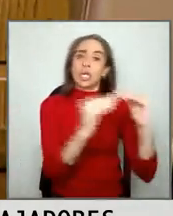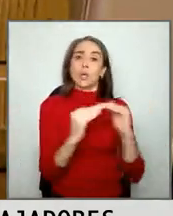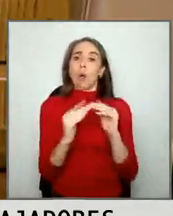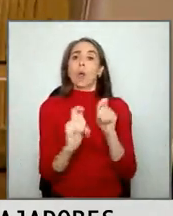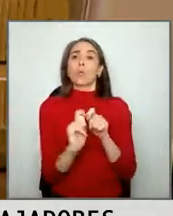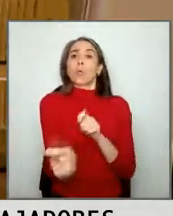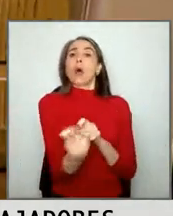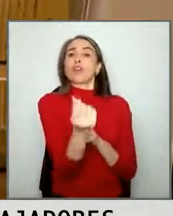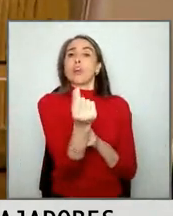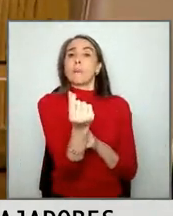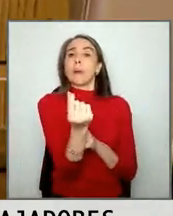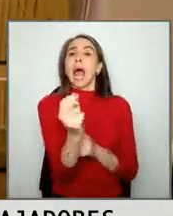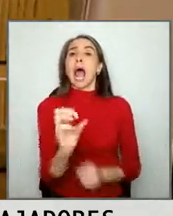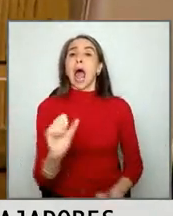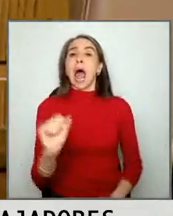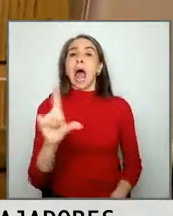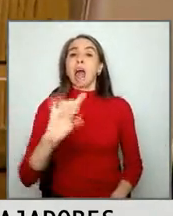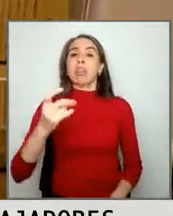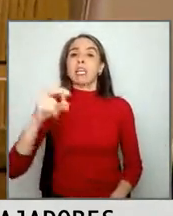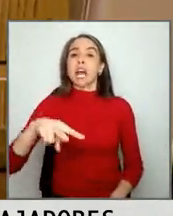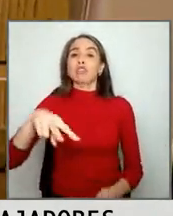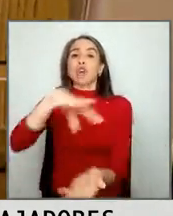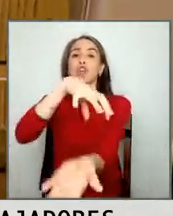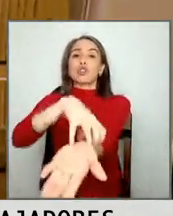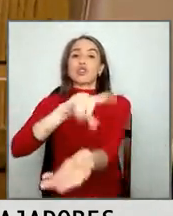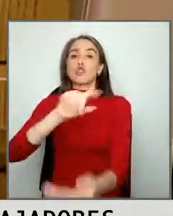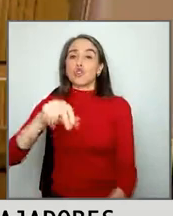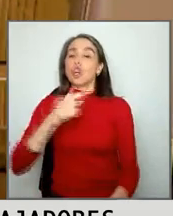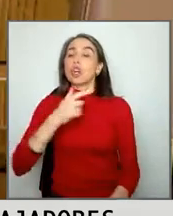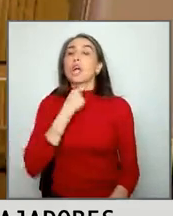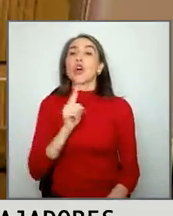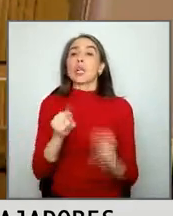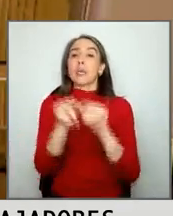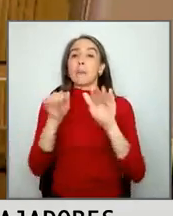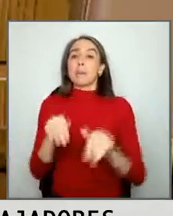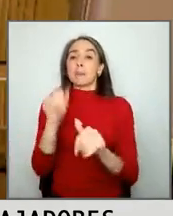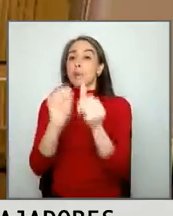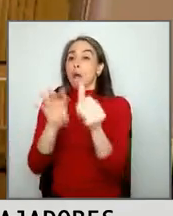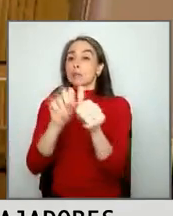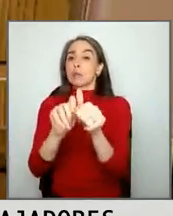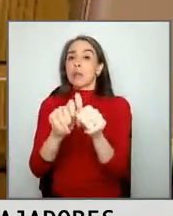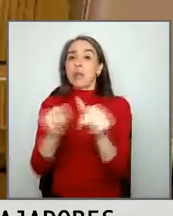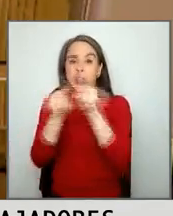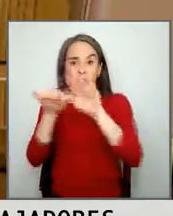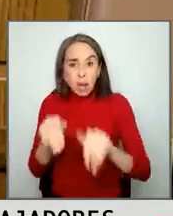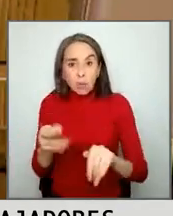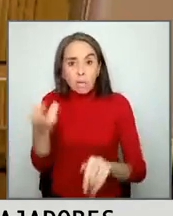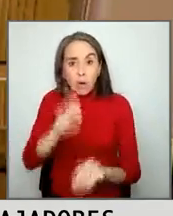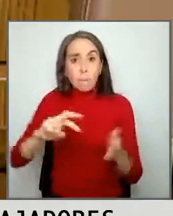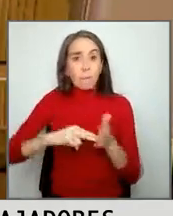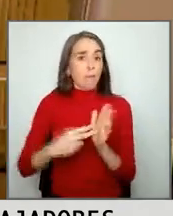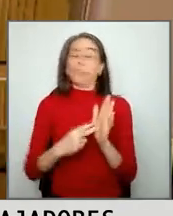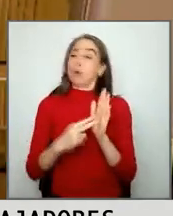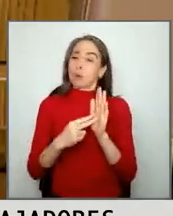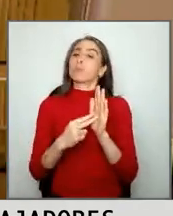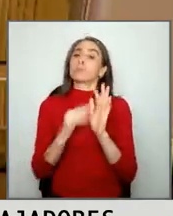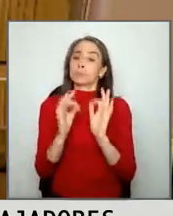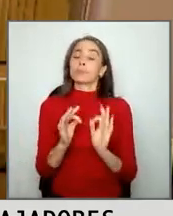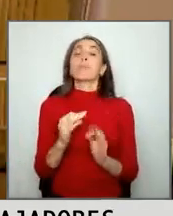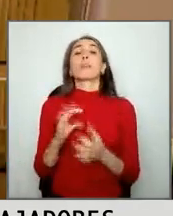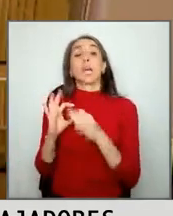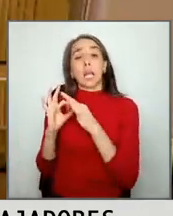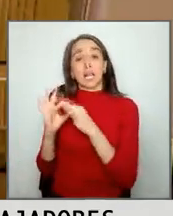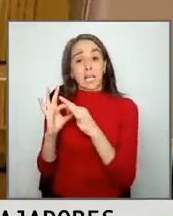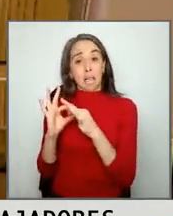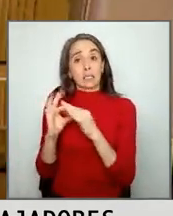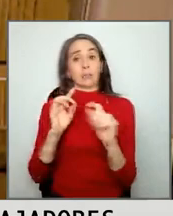queremos que esto vuelva a ocurrir acá no queremos Lo mismo para los asistentes de la educación Quiero agradecer la buena disposición que primó pese a las